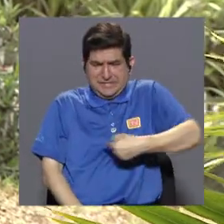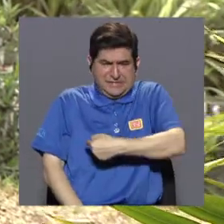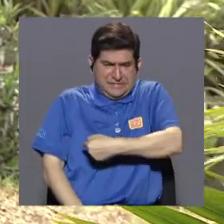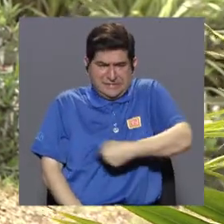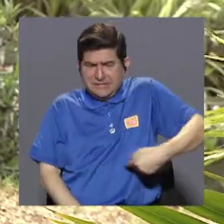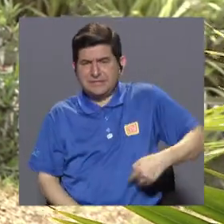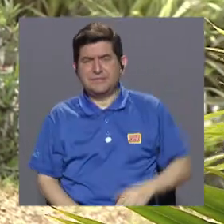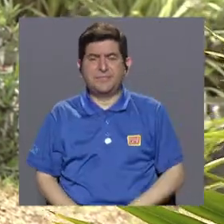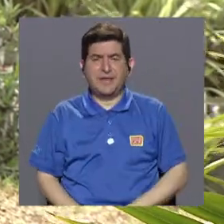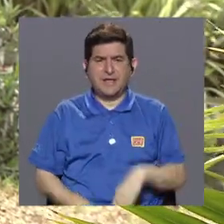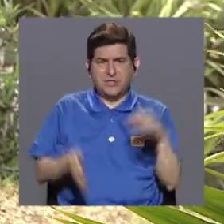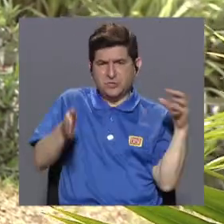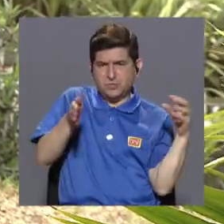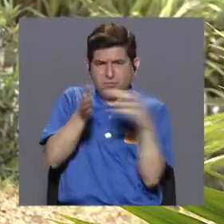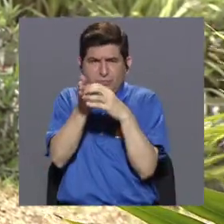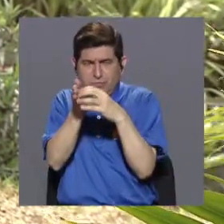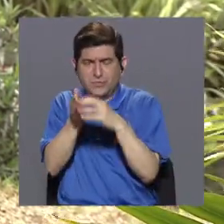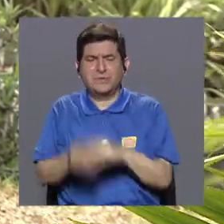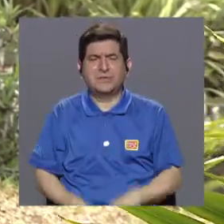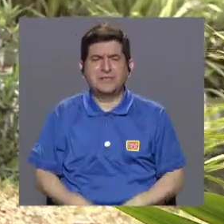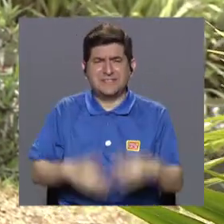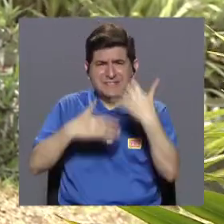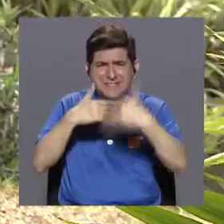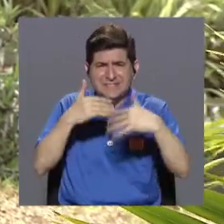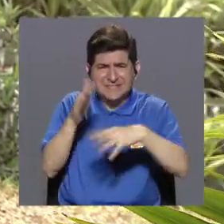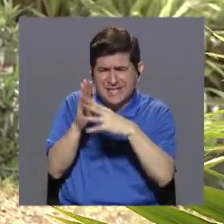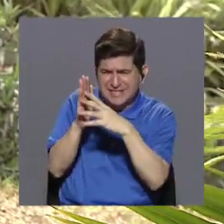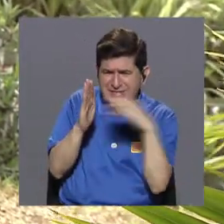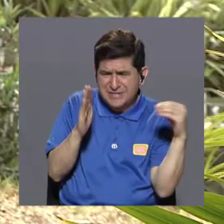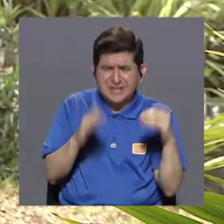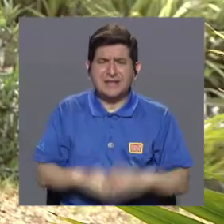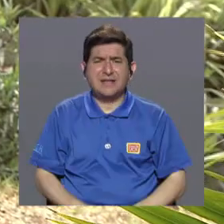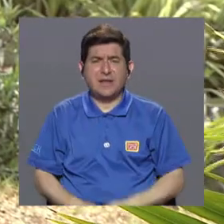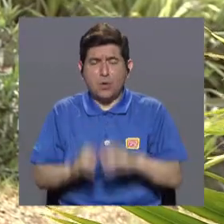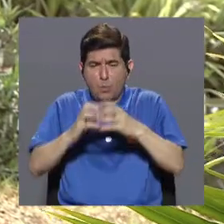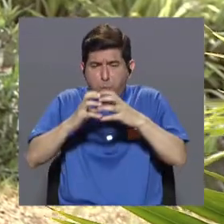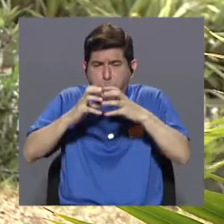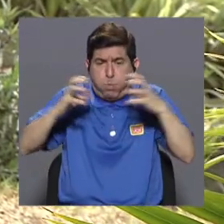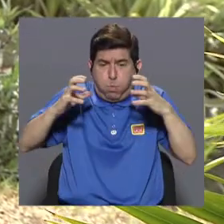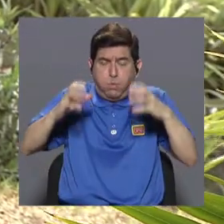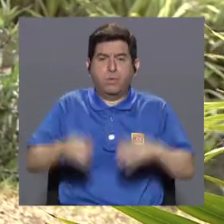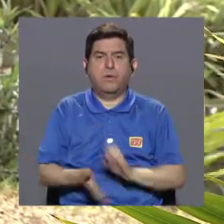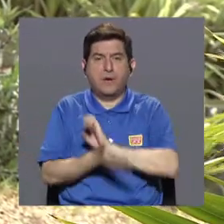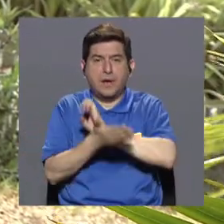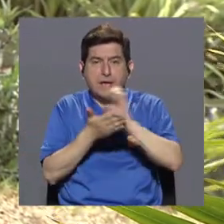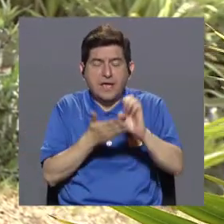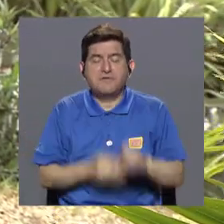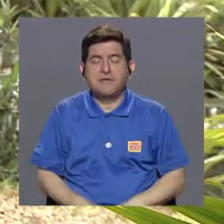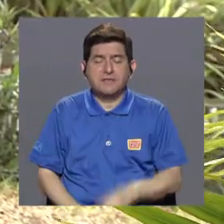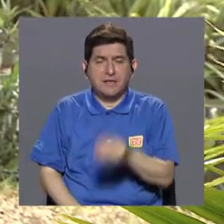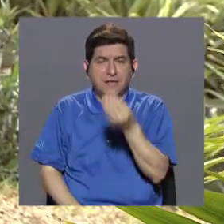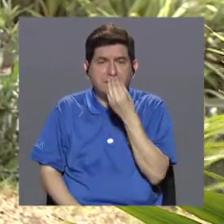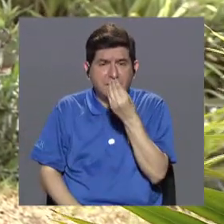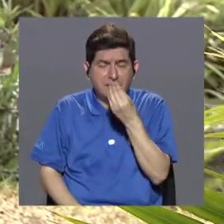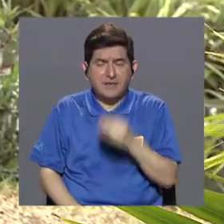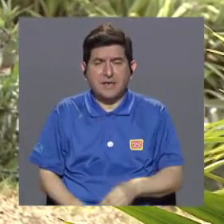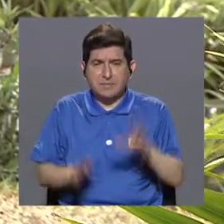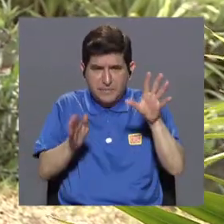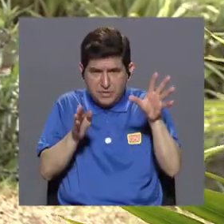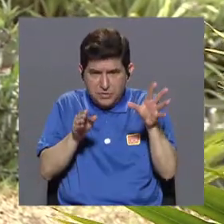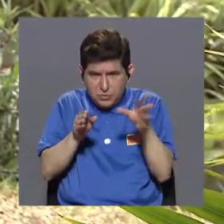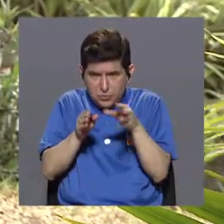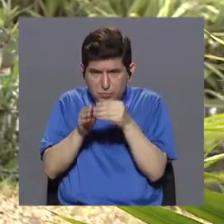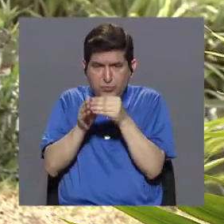entonces se anclan, se alimentan de la sangre, la destruyen, la inflaman, entonces evitan que se absorban los nutrientes